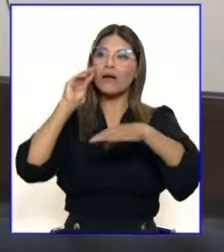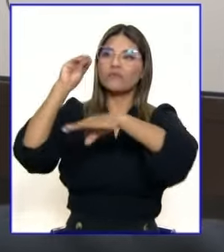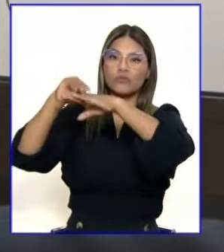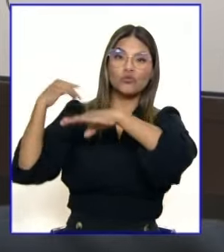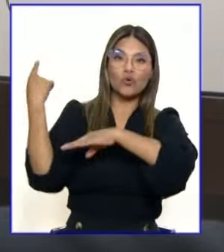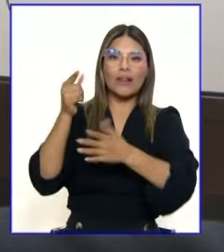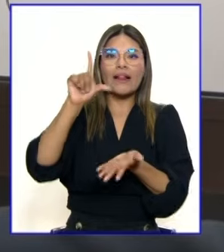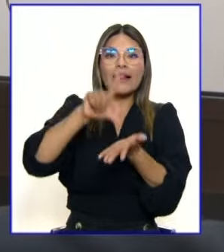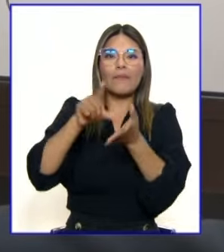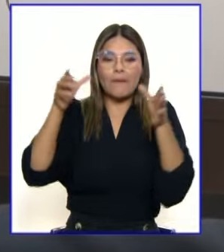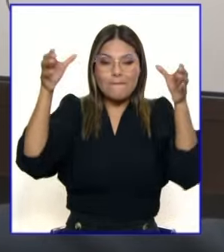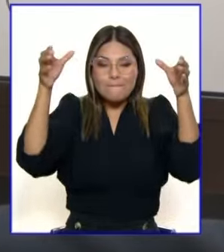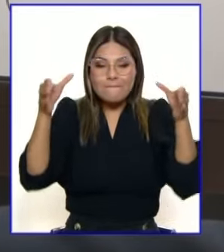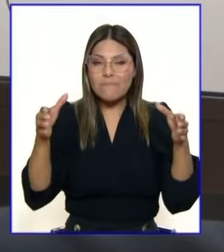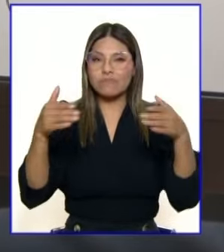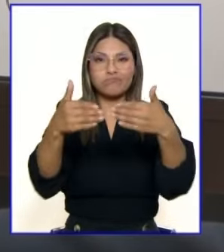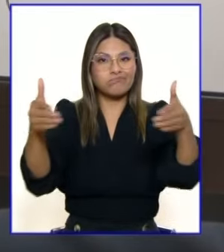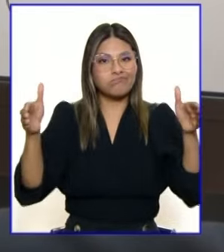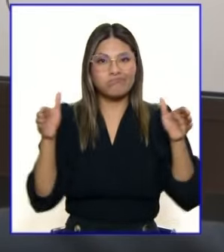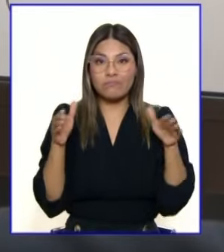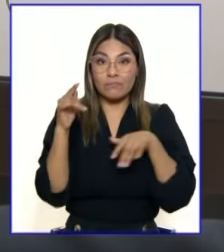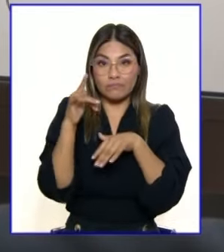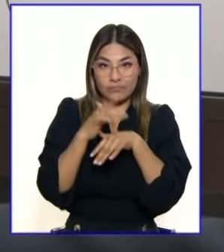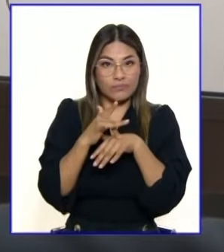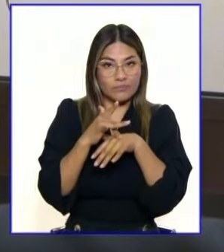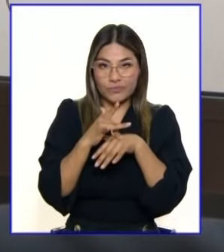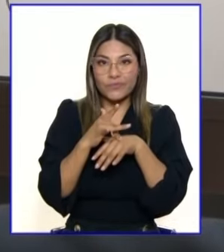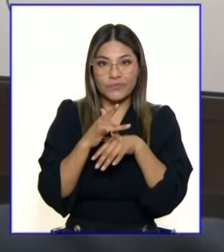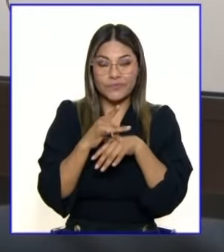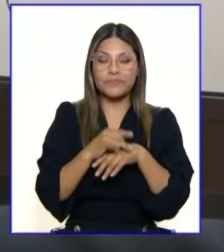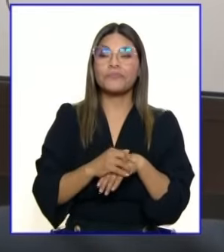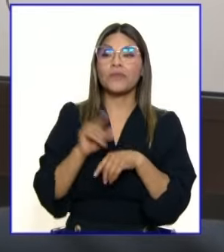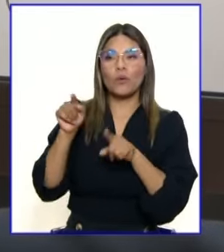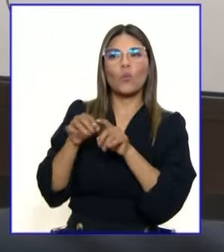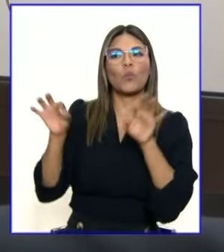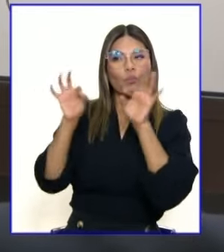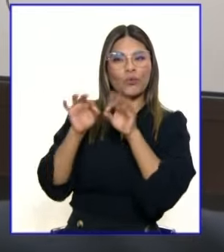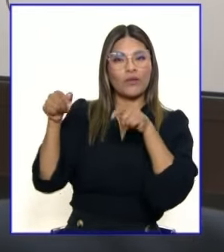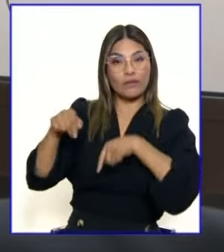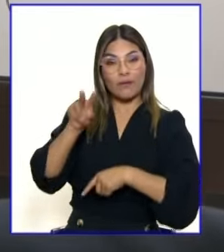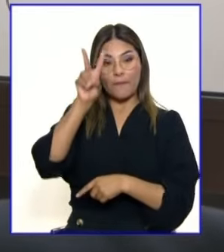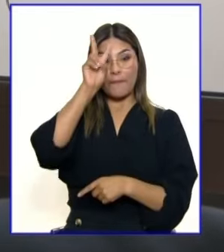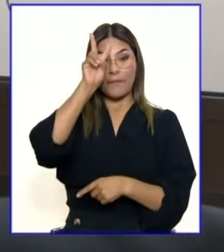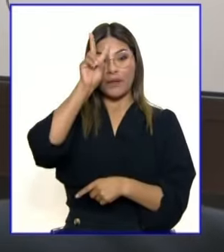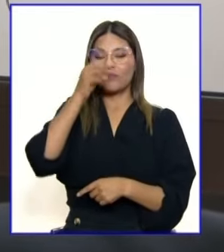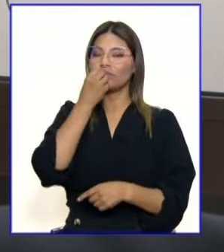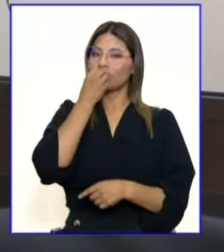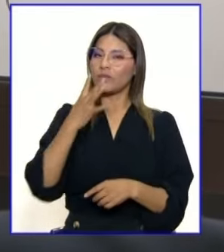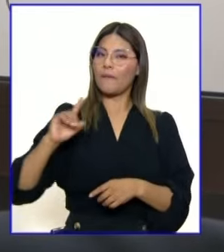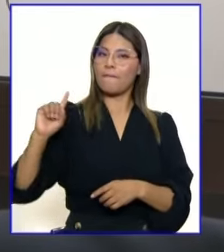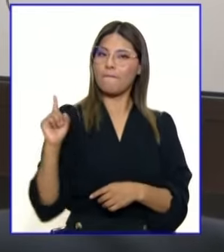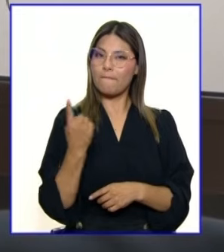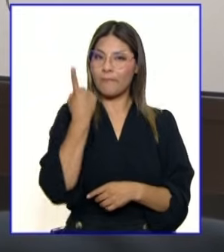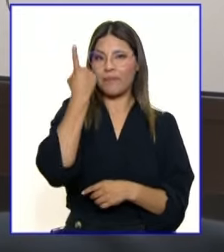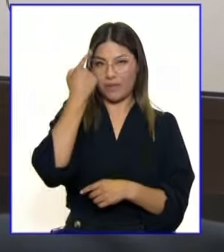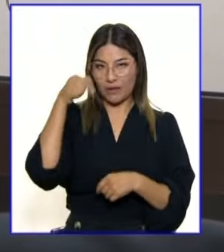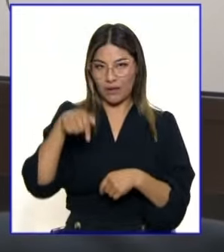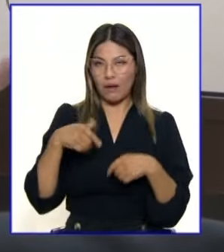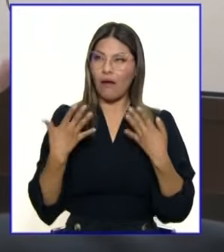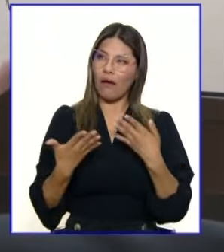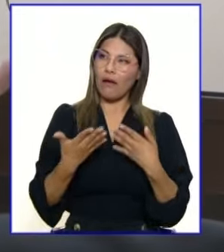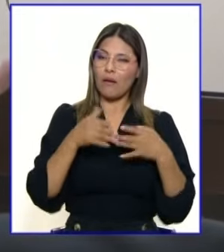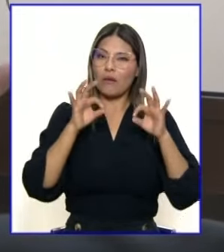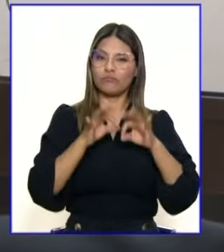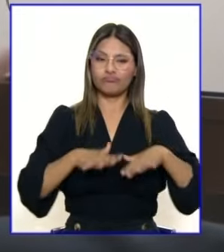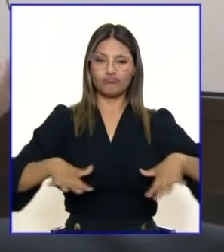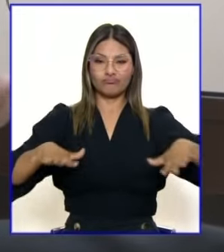Lima. Esto va a traer, en primer lugar, un renombre para nuestro país, porque va a ser el primer y único